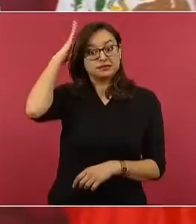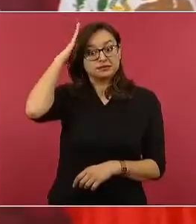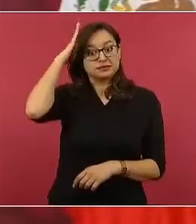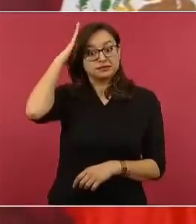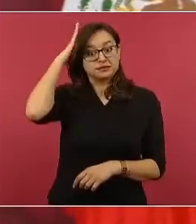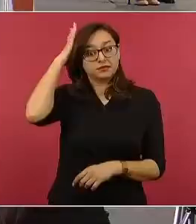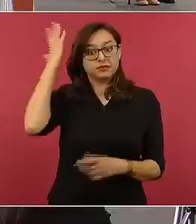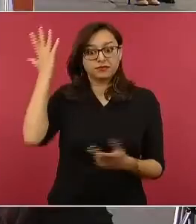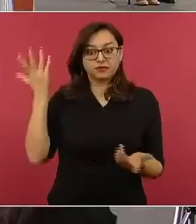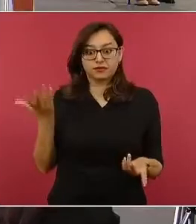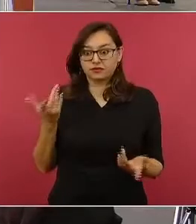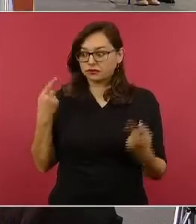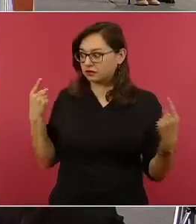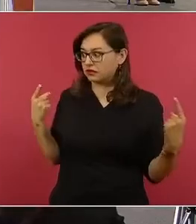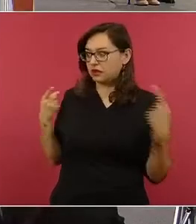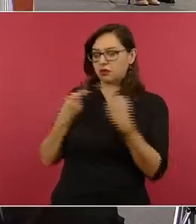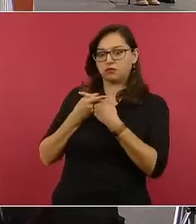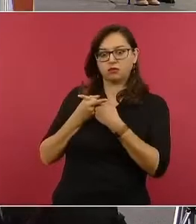Miren lo que